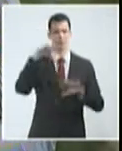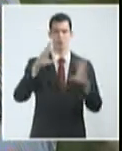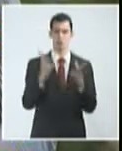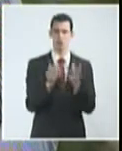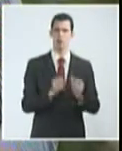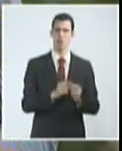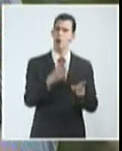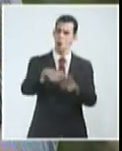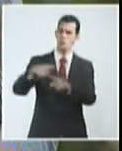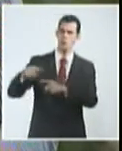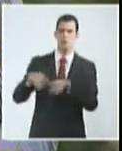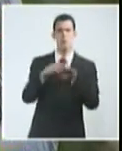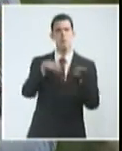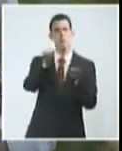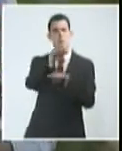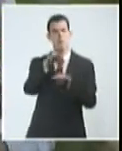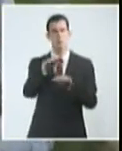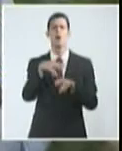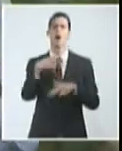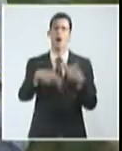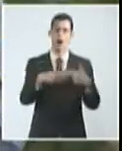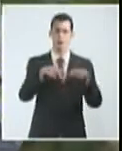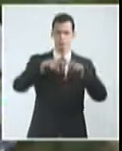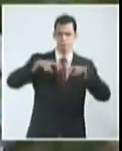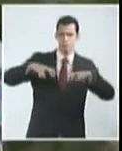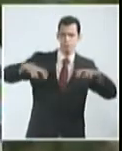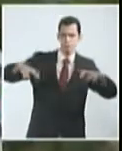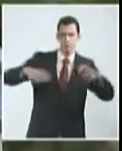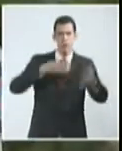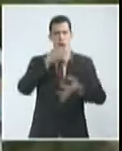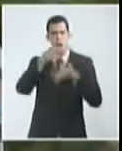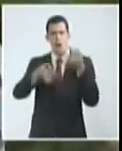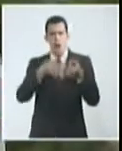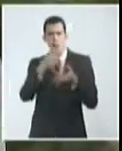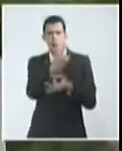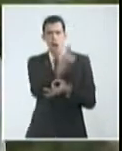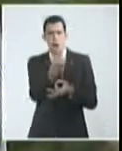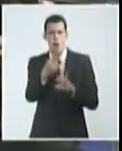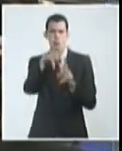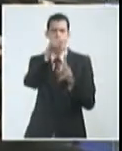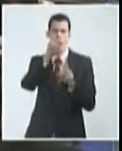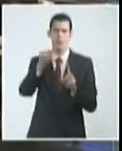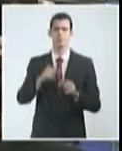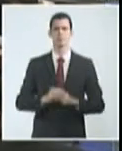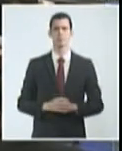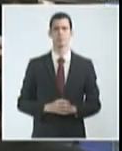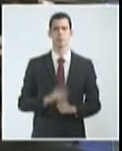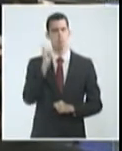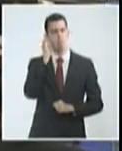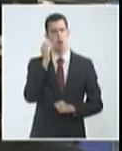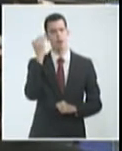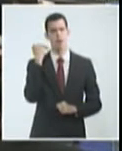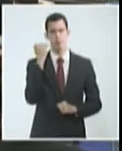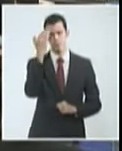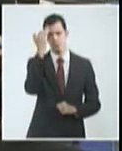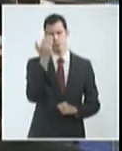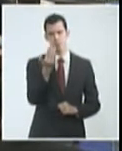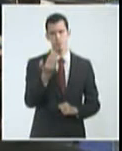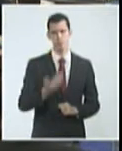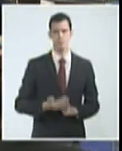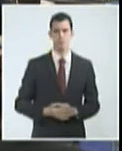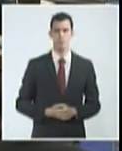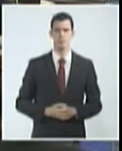y representantes de instituciones vinculadas a los temas económicos. Gracias, presidente. Bueno, yo creo que podíamos